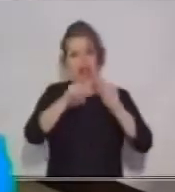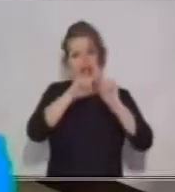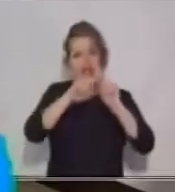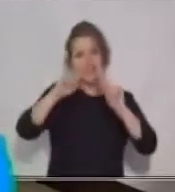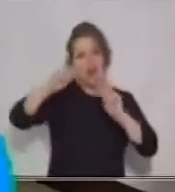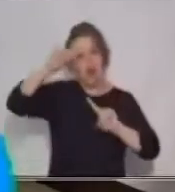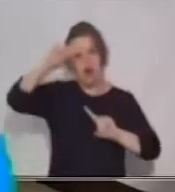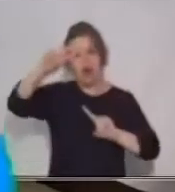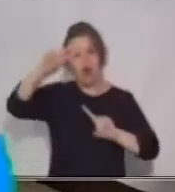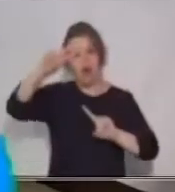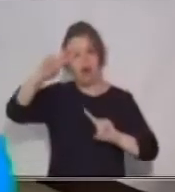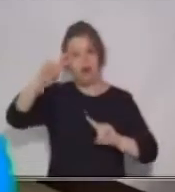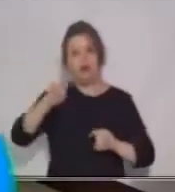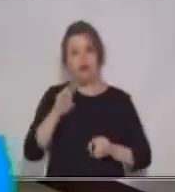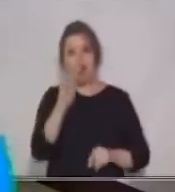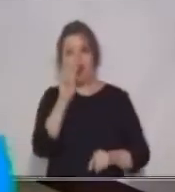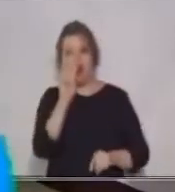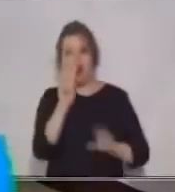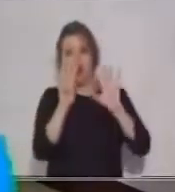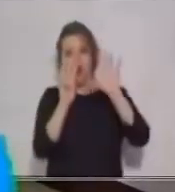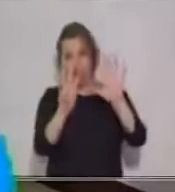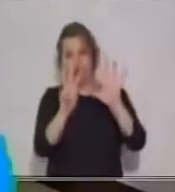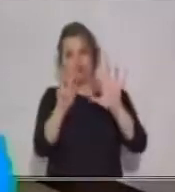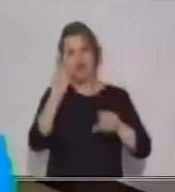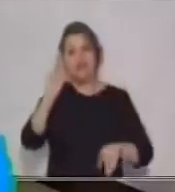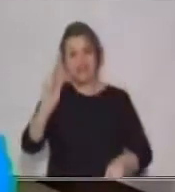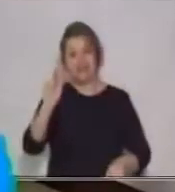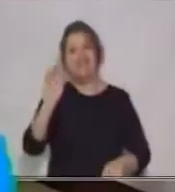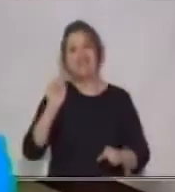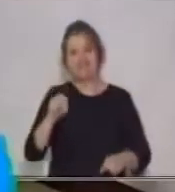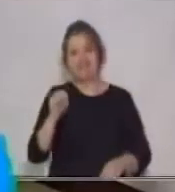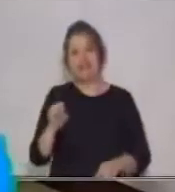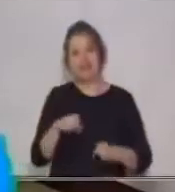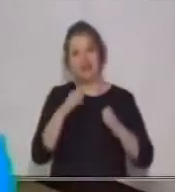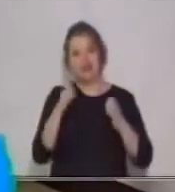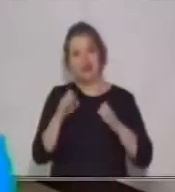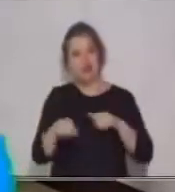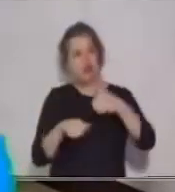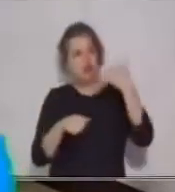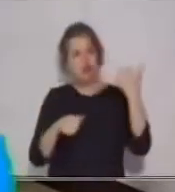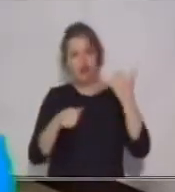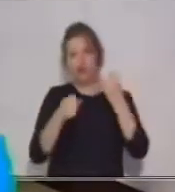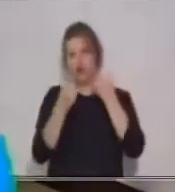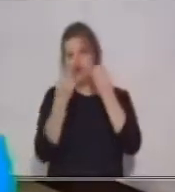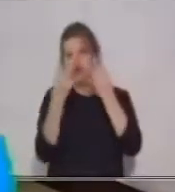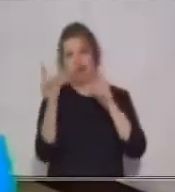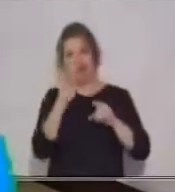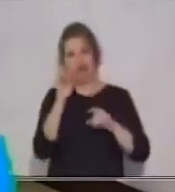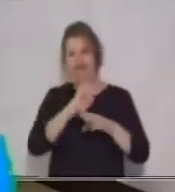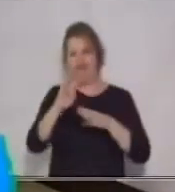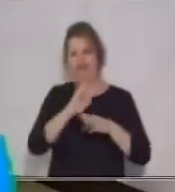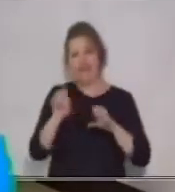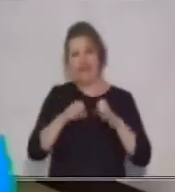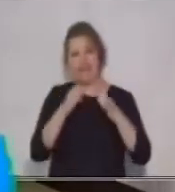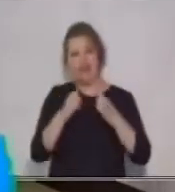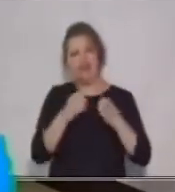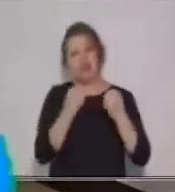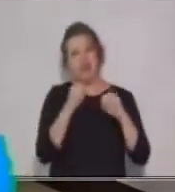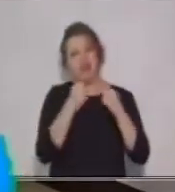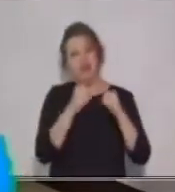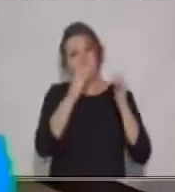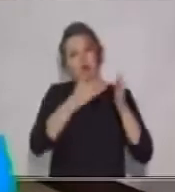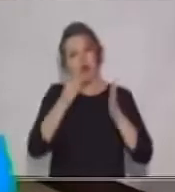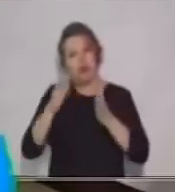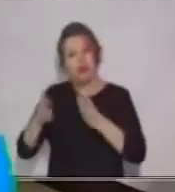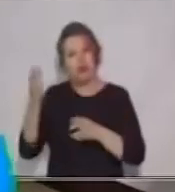cuadrado, 8y. Ya estas coordenadas no las usamos. Y entonces repetimos el proceso anterior.